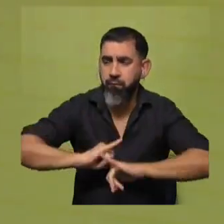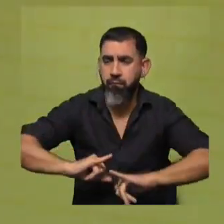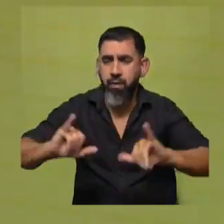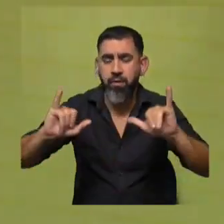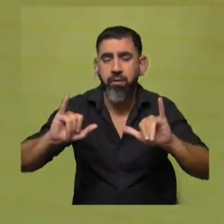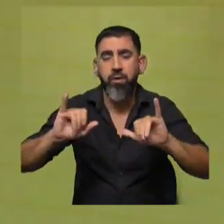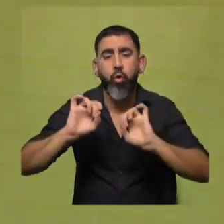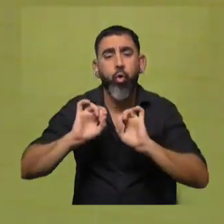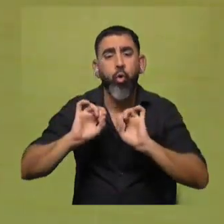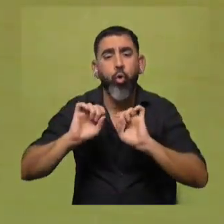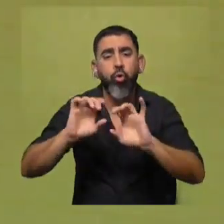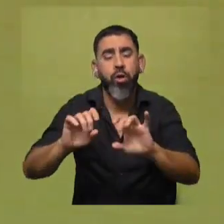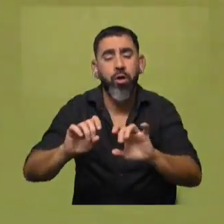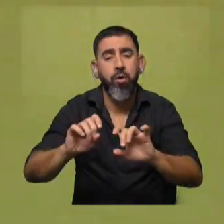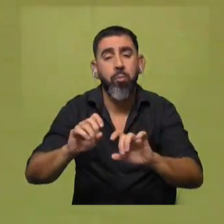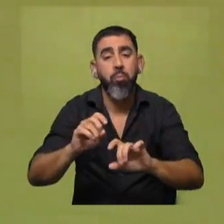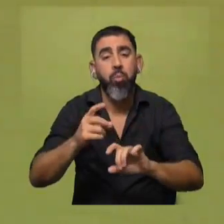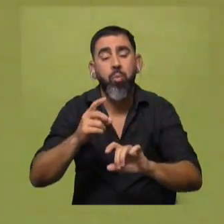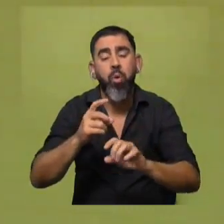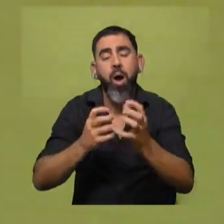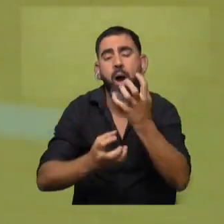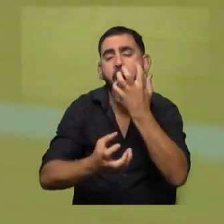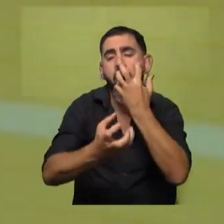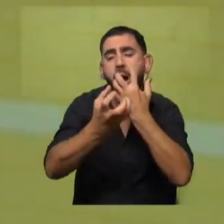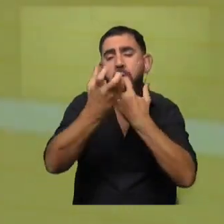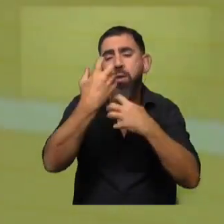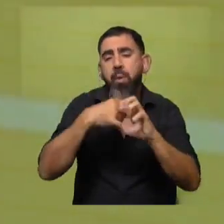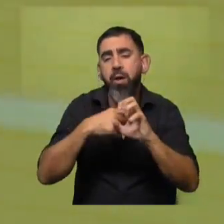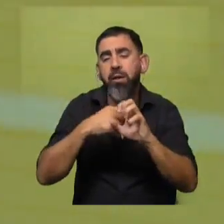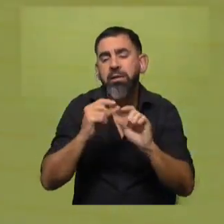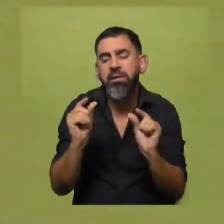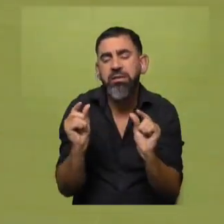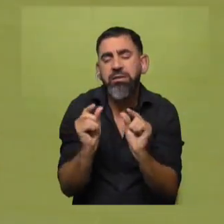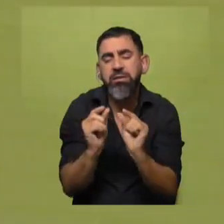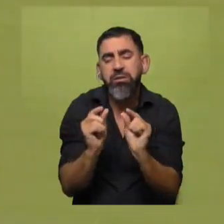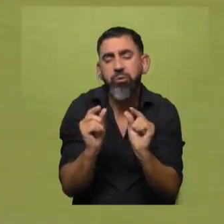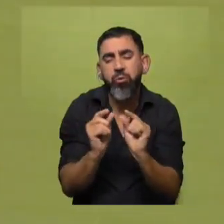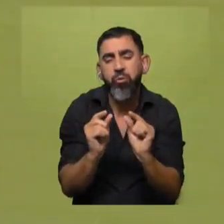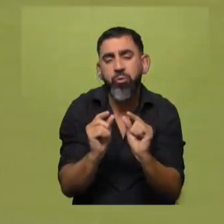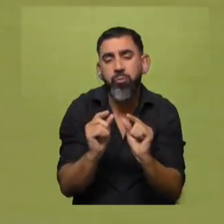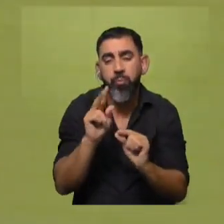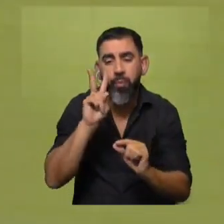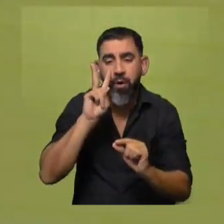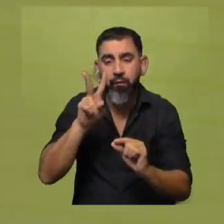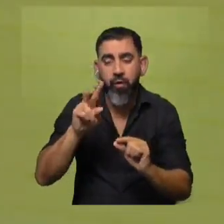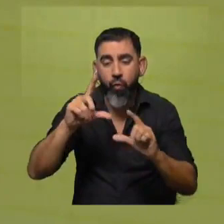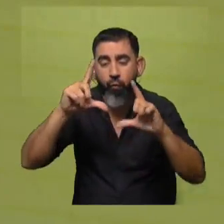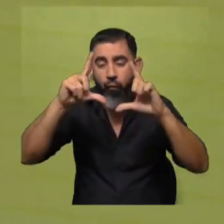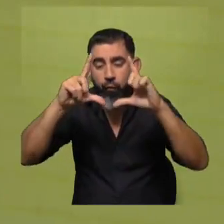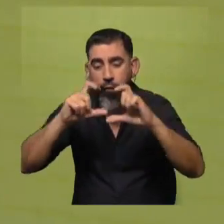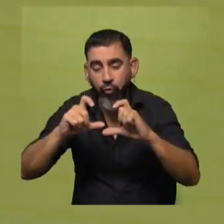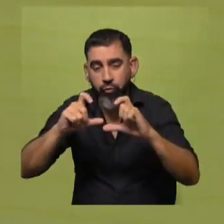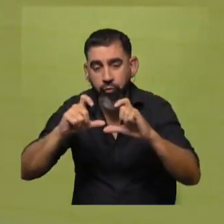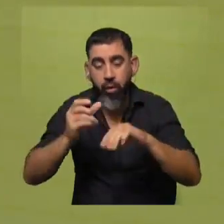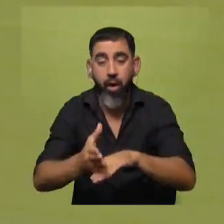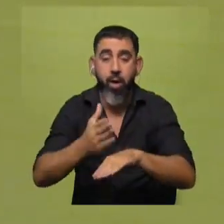que es transmitida por un bichito tan chiquitito que para verlo le tuvimos que sacar una foto antes